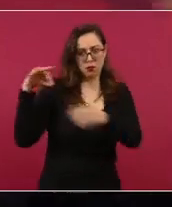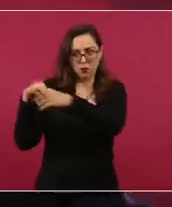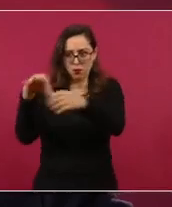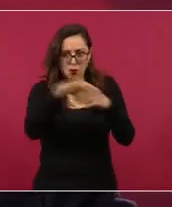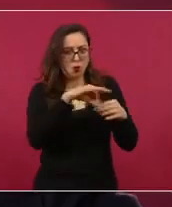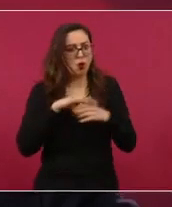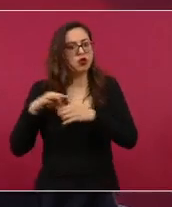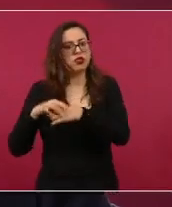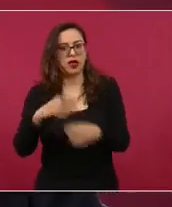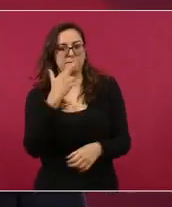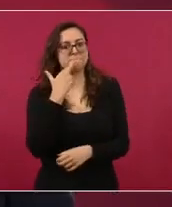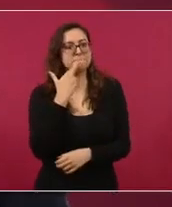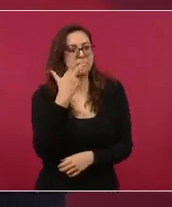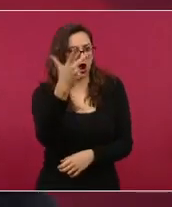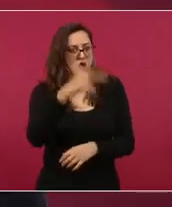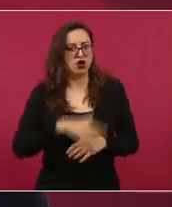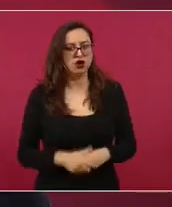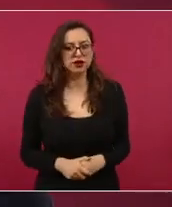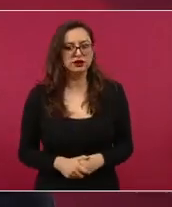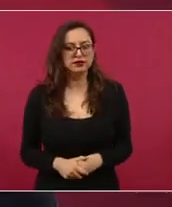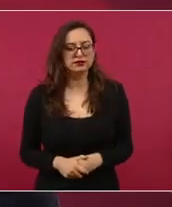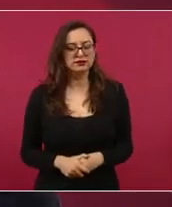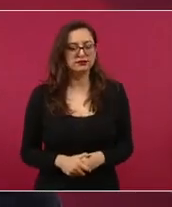todos los ciudadanos.